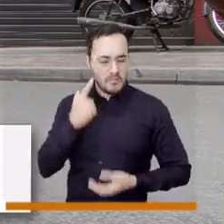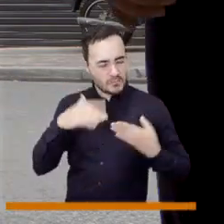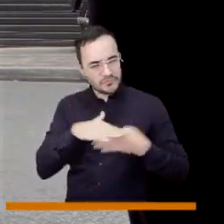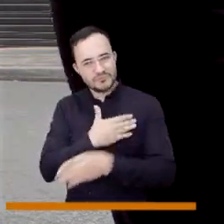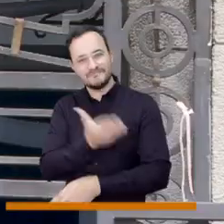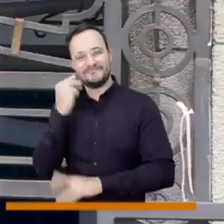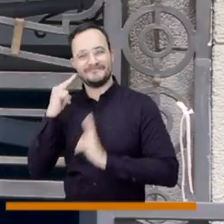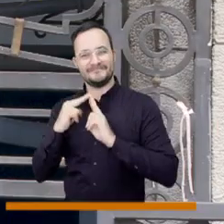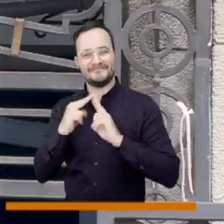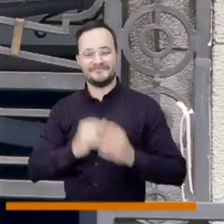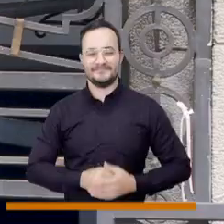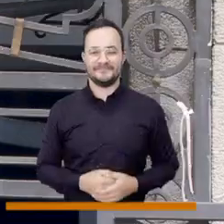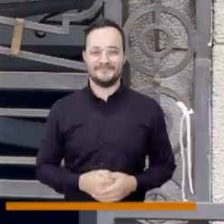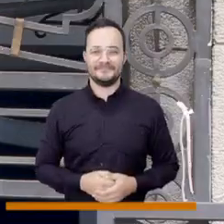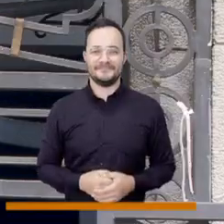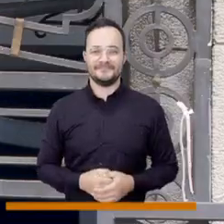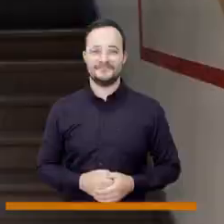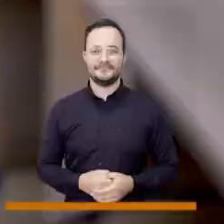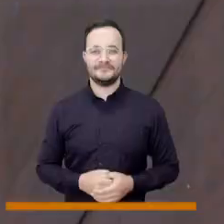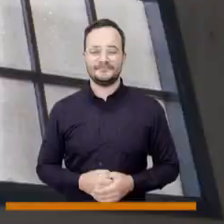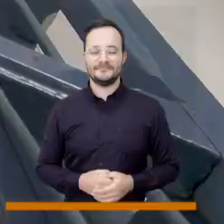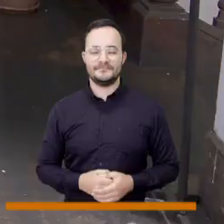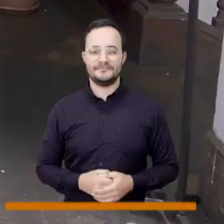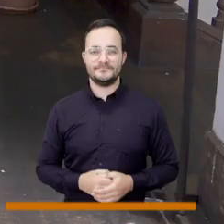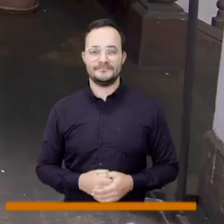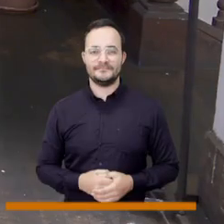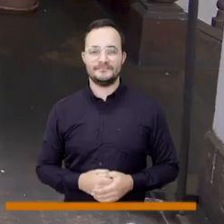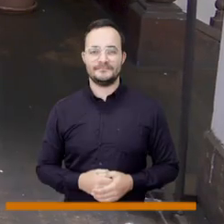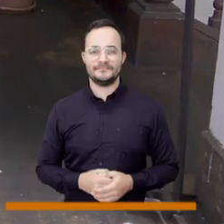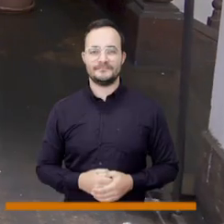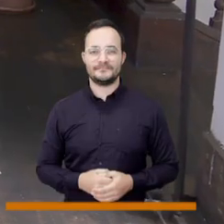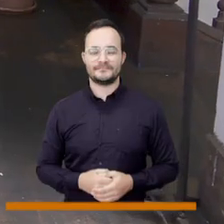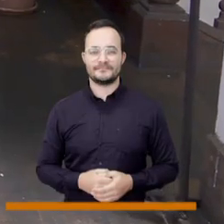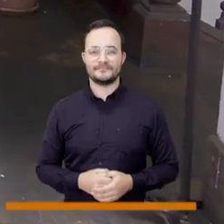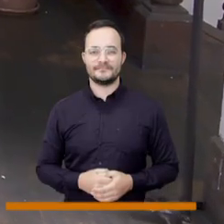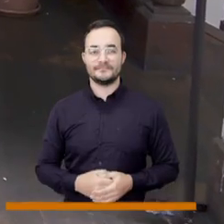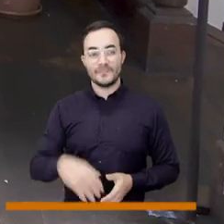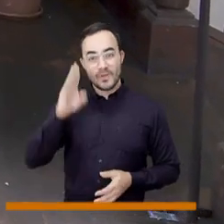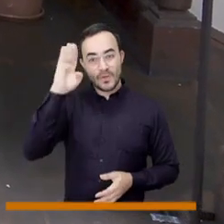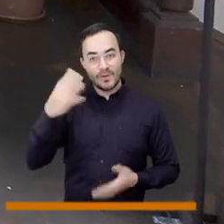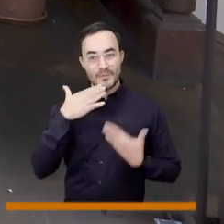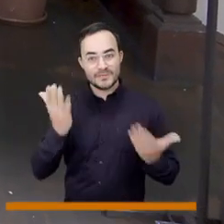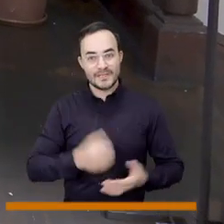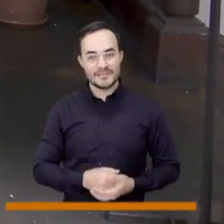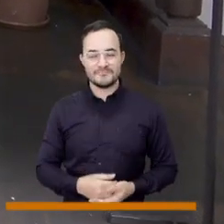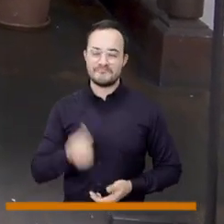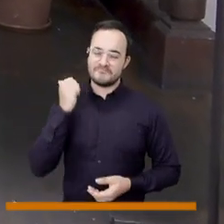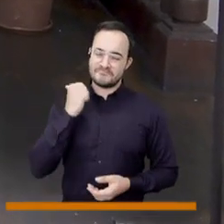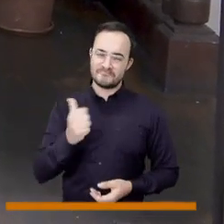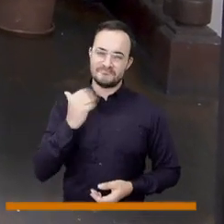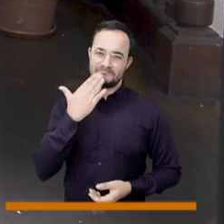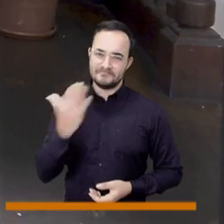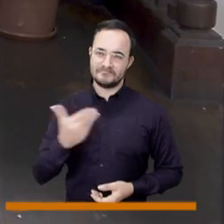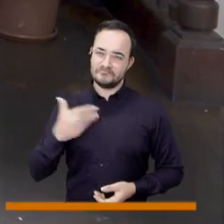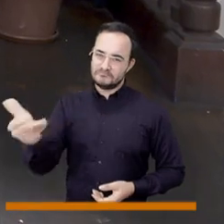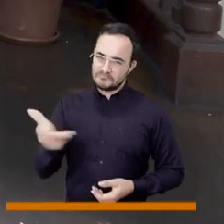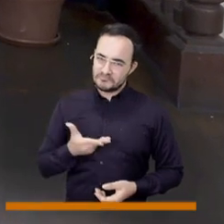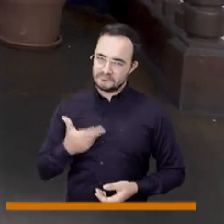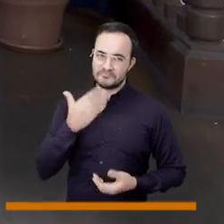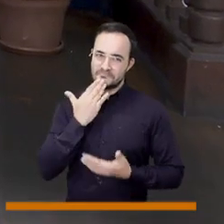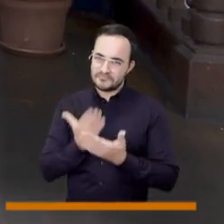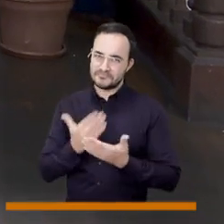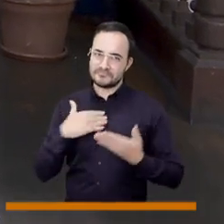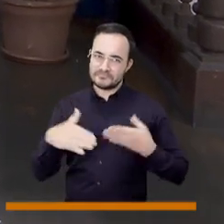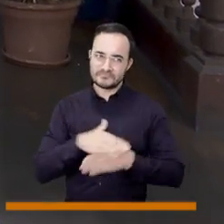de ella qué más mafe Cómo vas muy bien muchas gracias por recibirnos aquí en